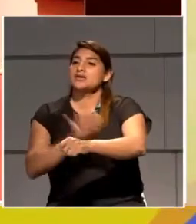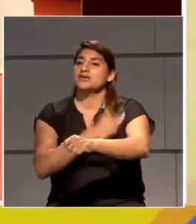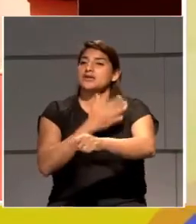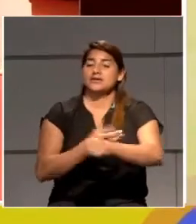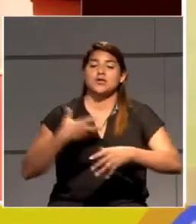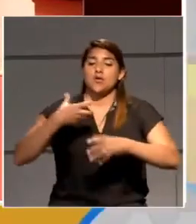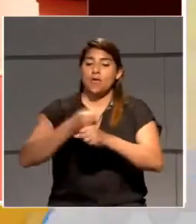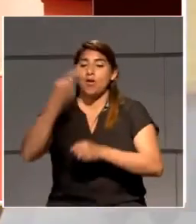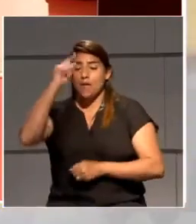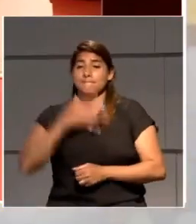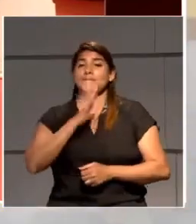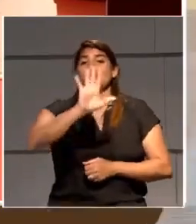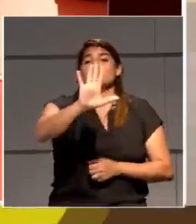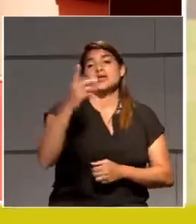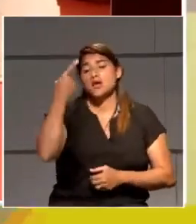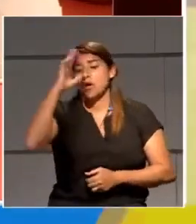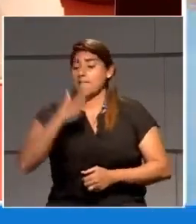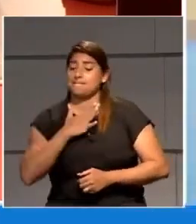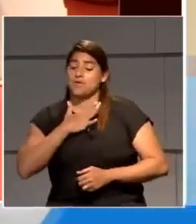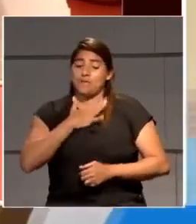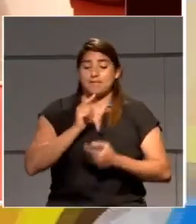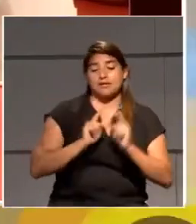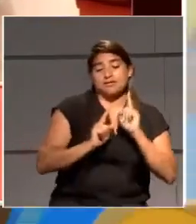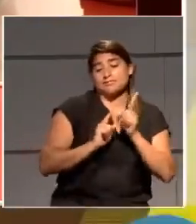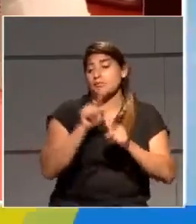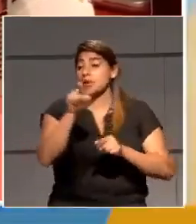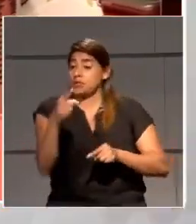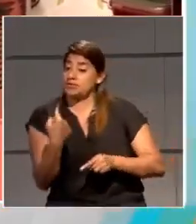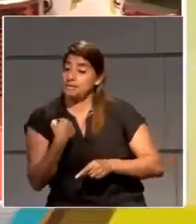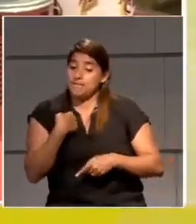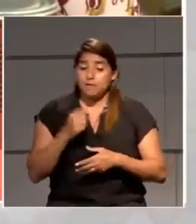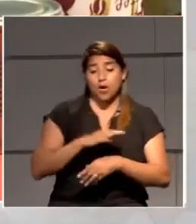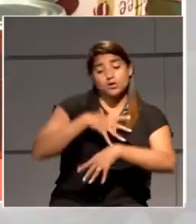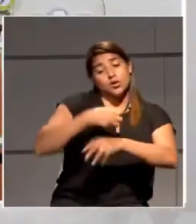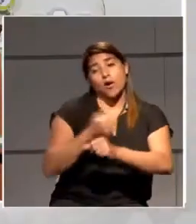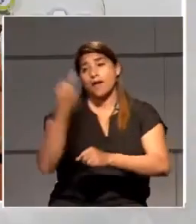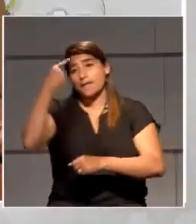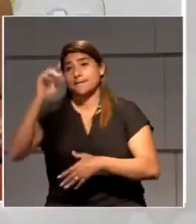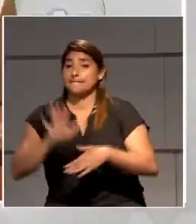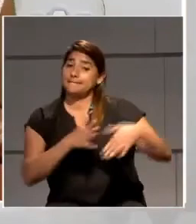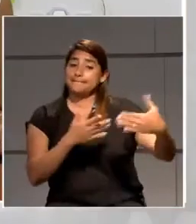por ti, lo hago por ti, lo hago por mí, lo hago por todos, sí, sí, sí.